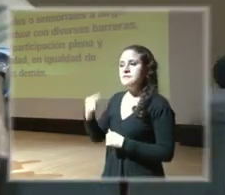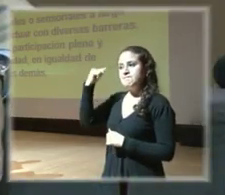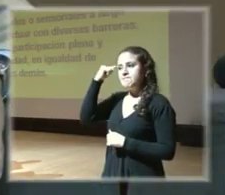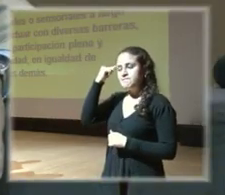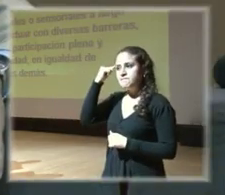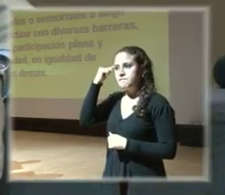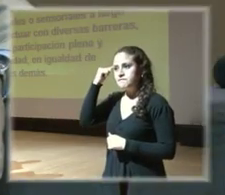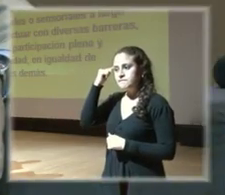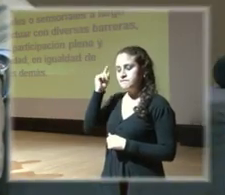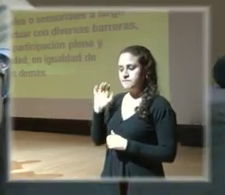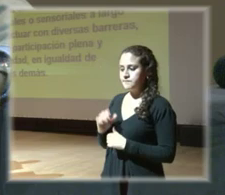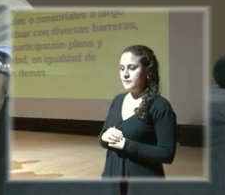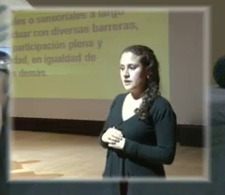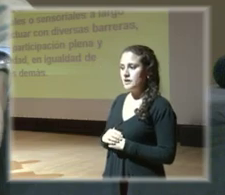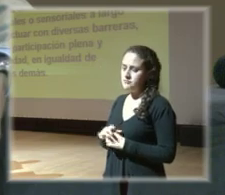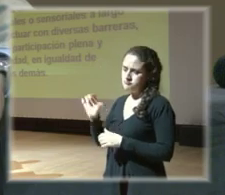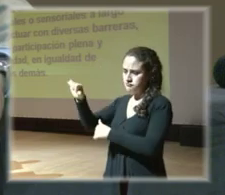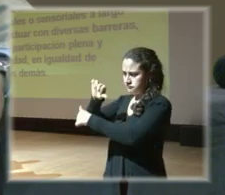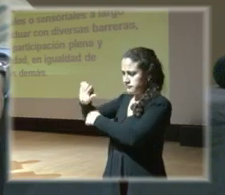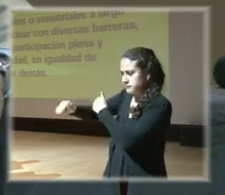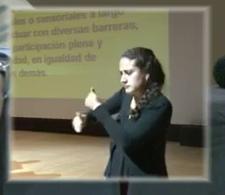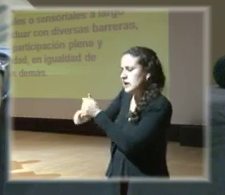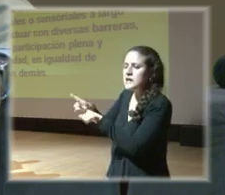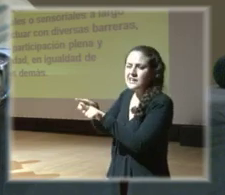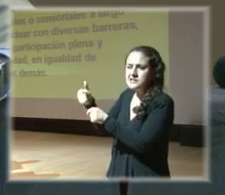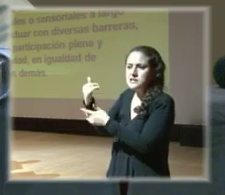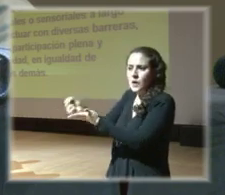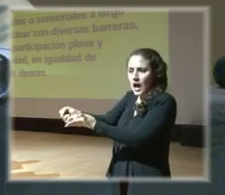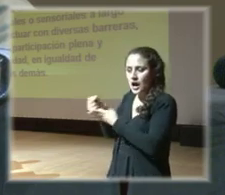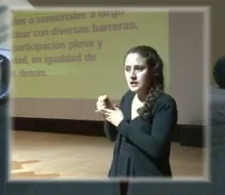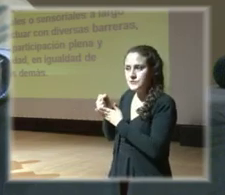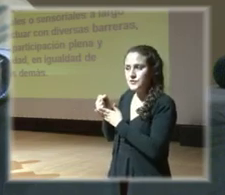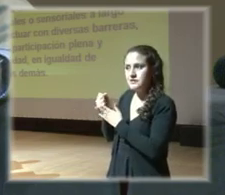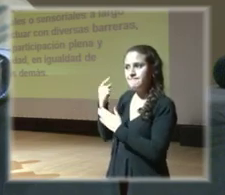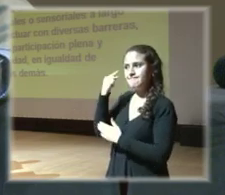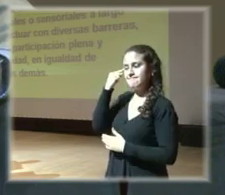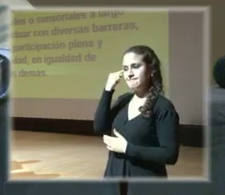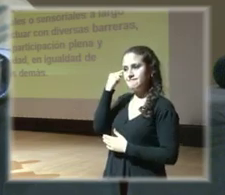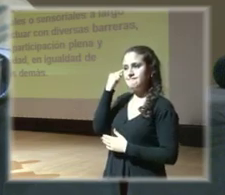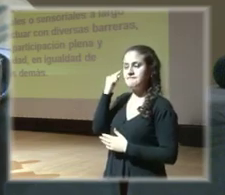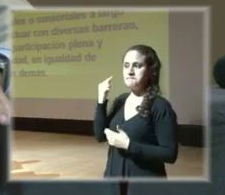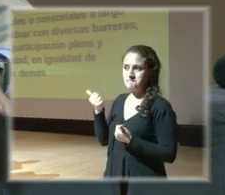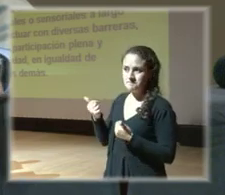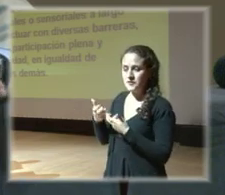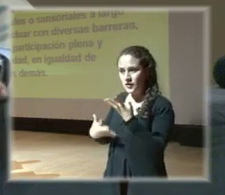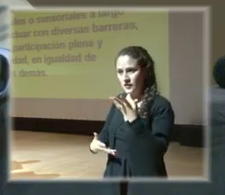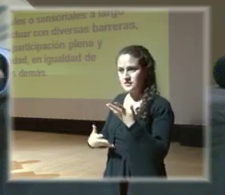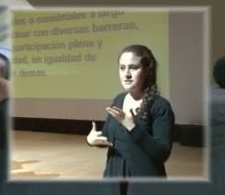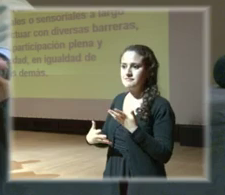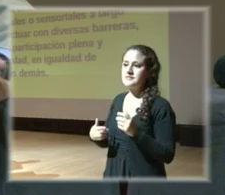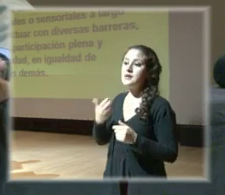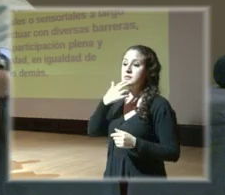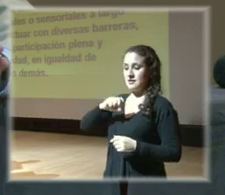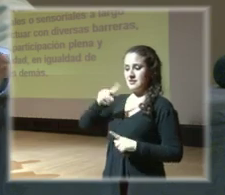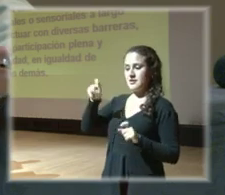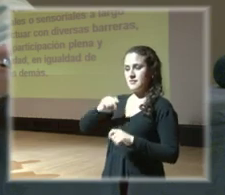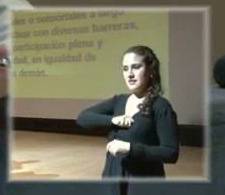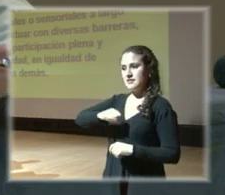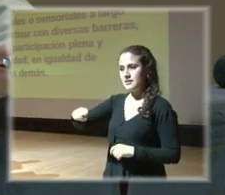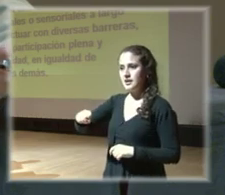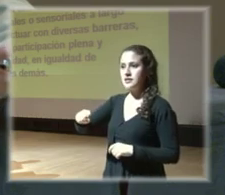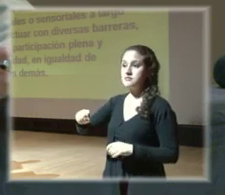de ayuda a la persona con discapacidad, bueno, hay que ver las consecuencias que tiene, porque estamos hablando de derechos muy importantes como